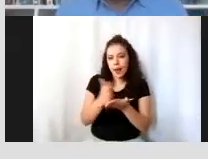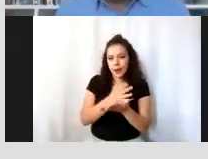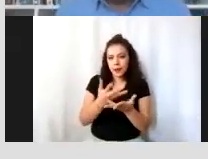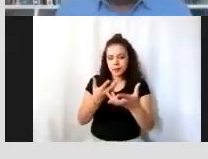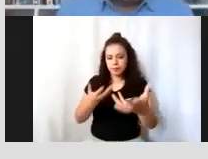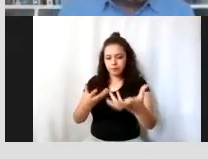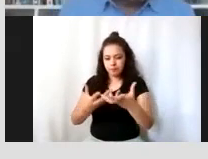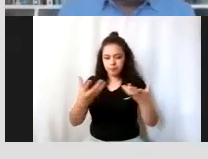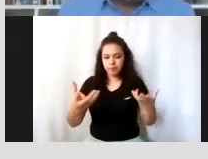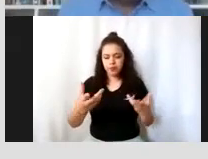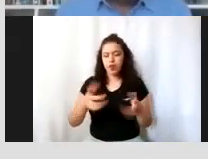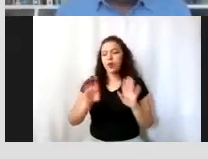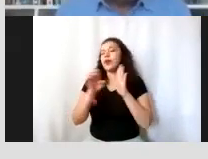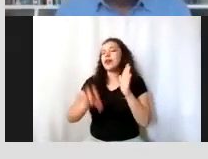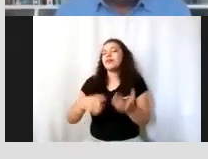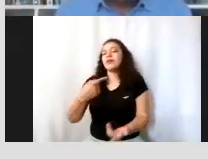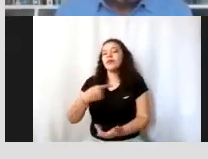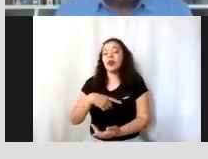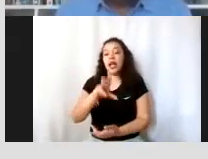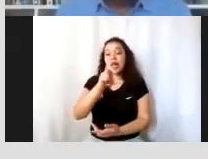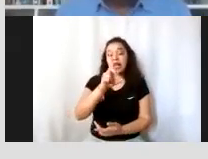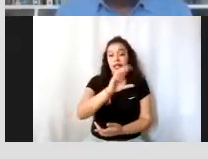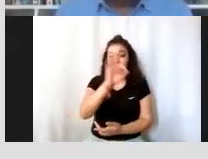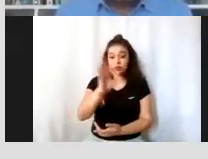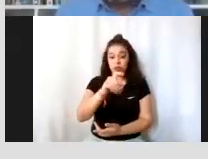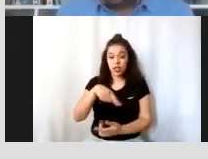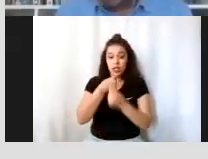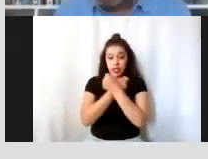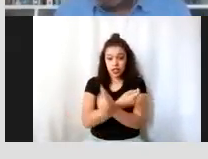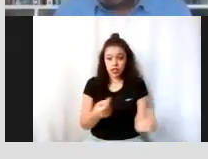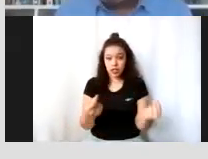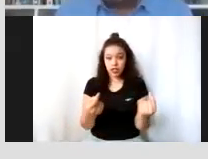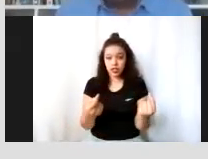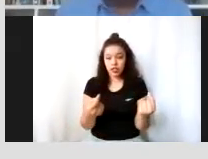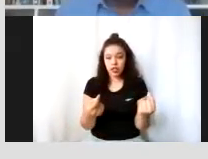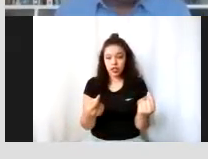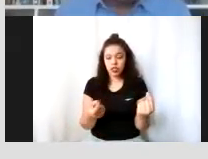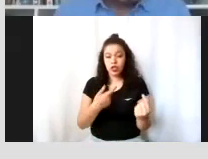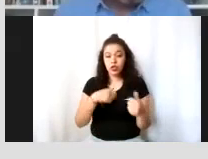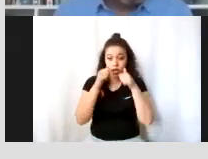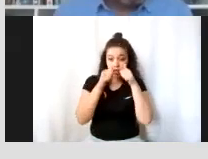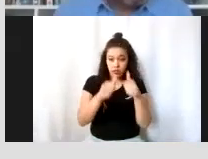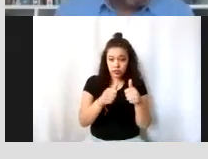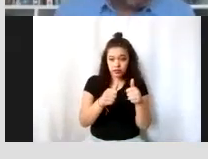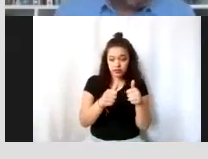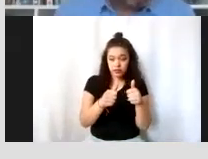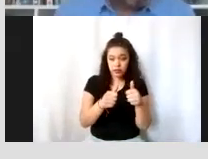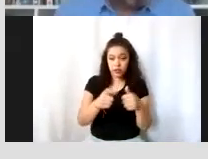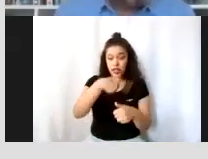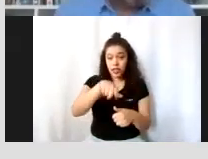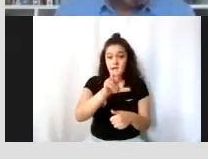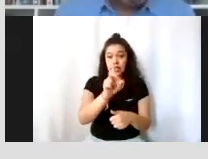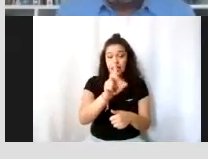es, yo puedo decir, el 30% de los niños, de los menores de edad que yo atiendo, el